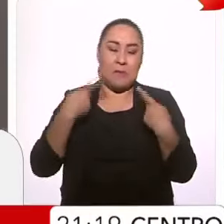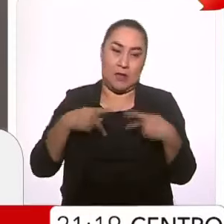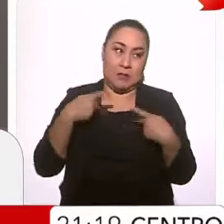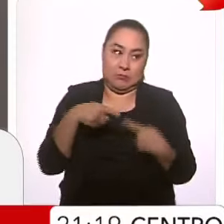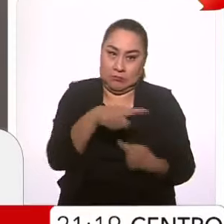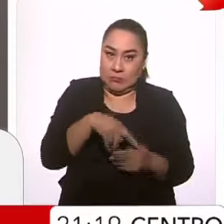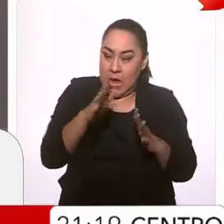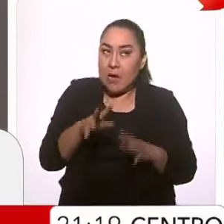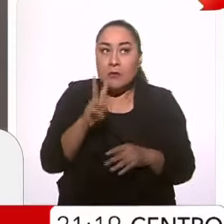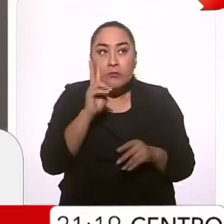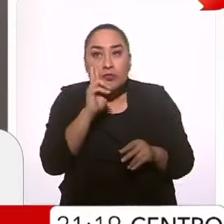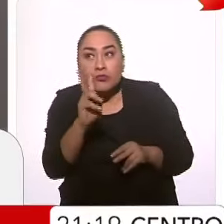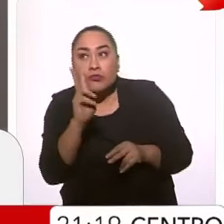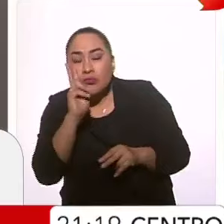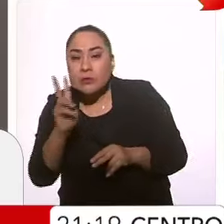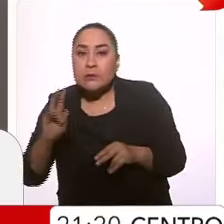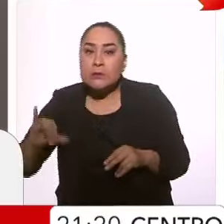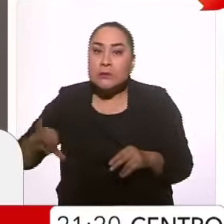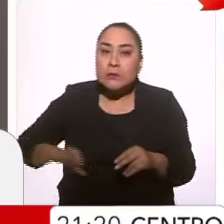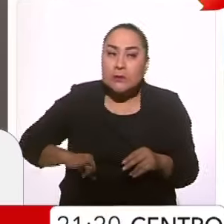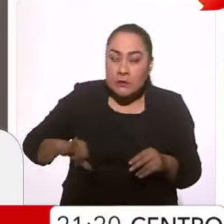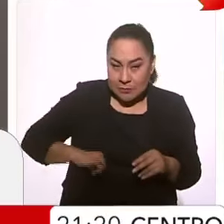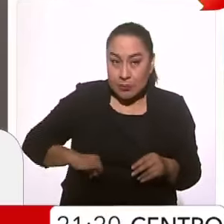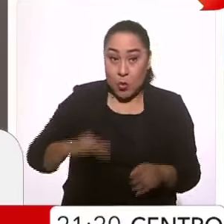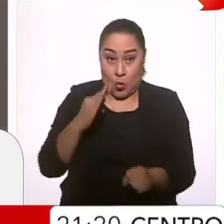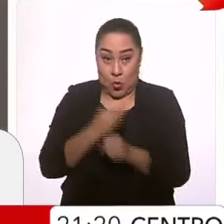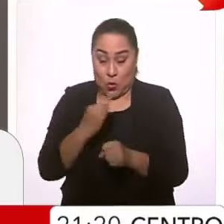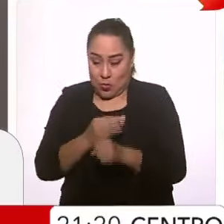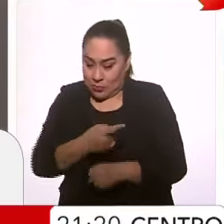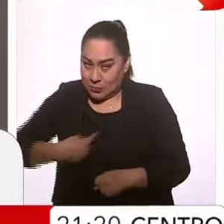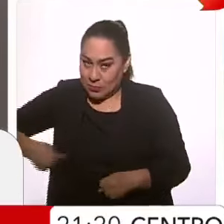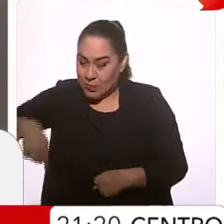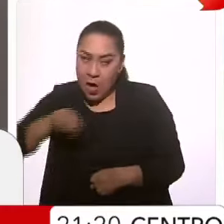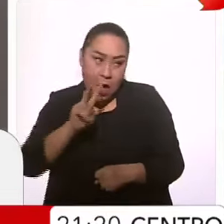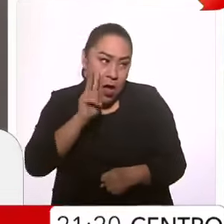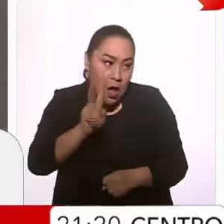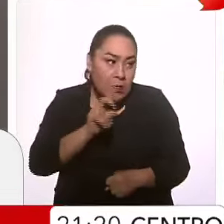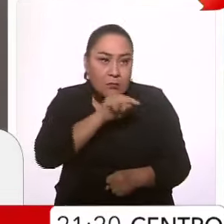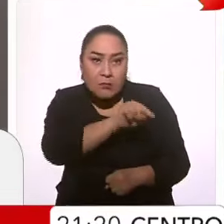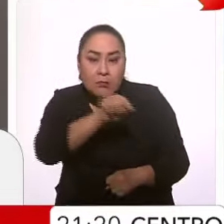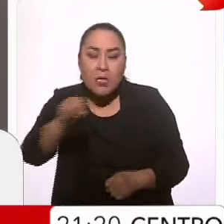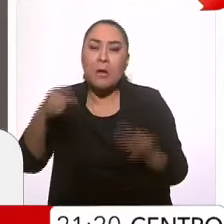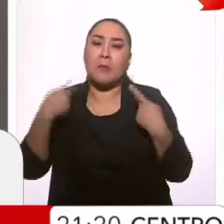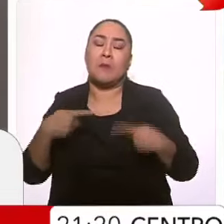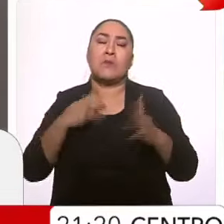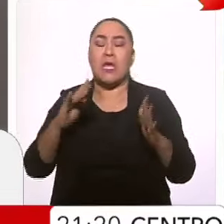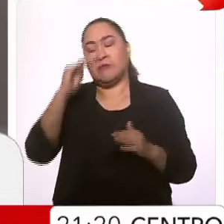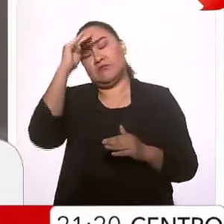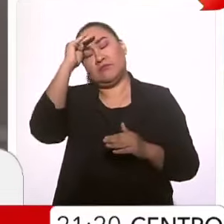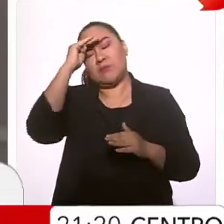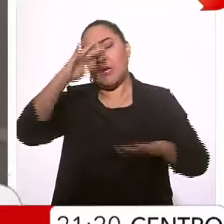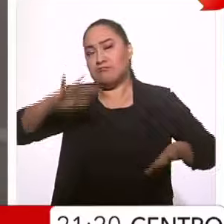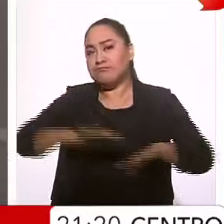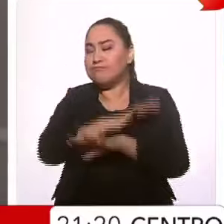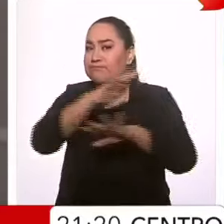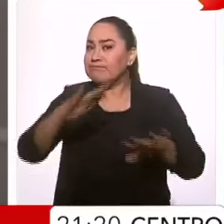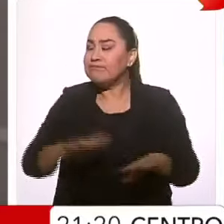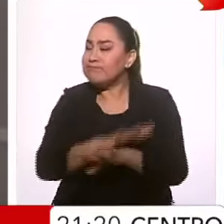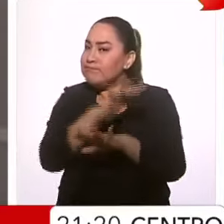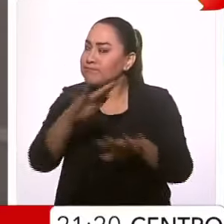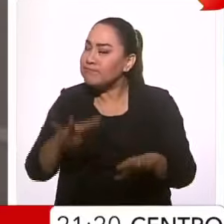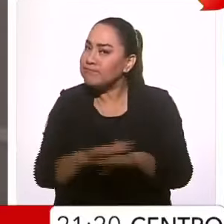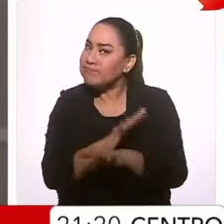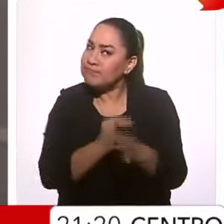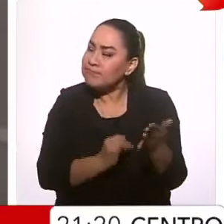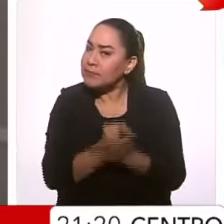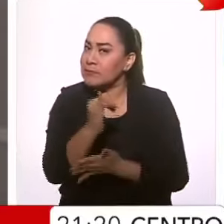pendiente de lo que le interesa. Para quienes hemos visto que esta revolución de conciencias ha avanzado de una manera gigante, es darle la oportunidad a